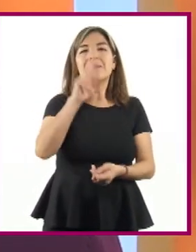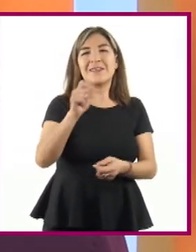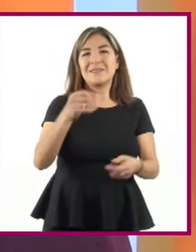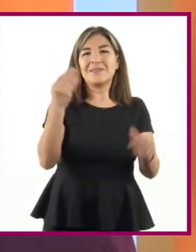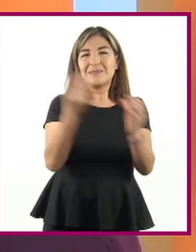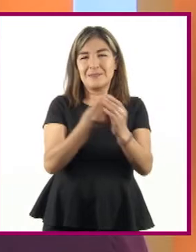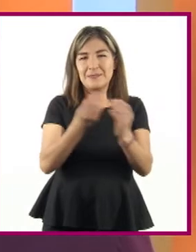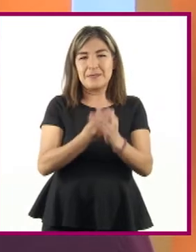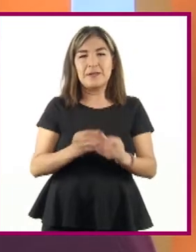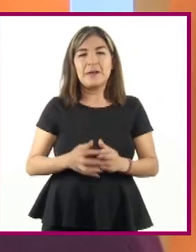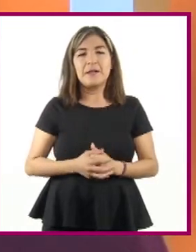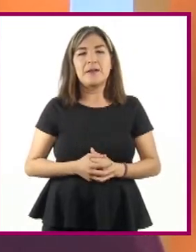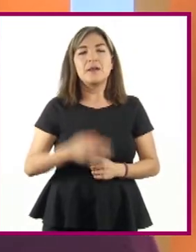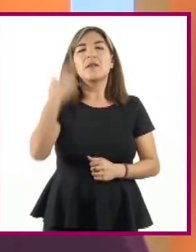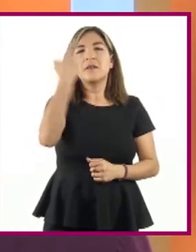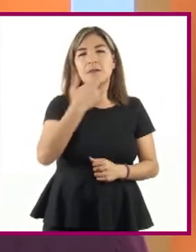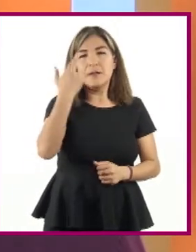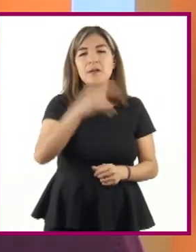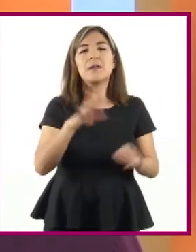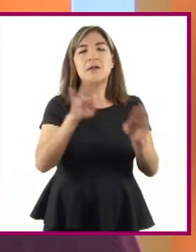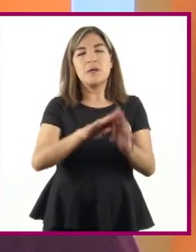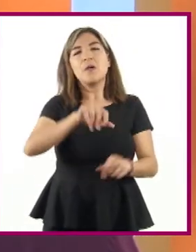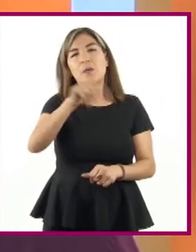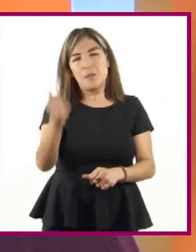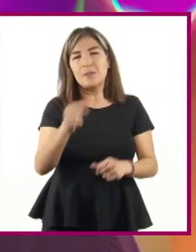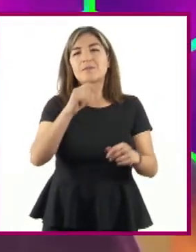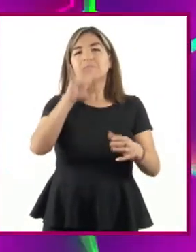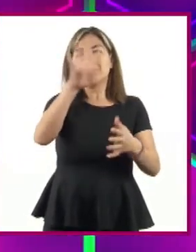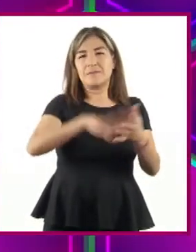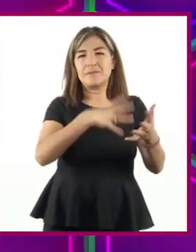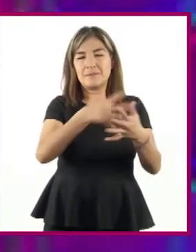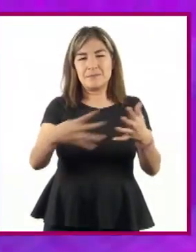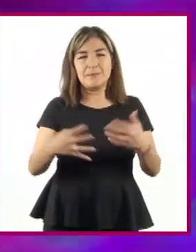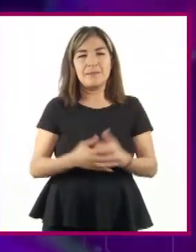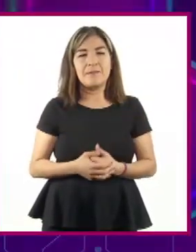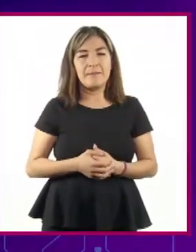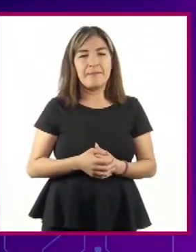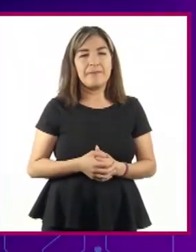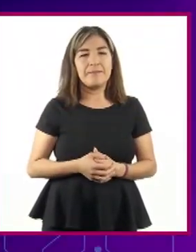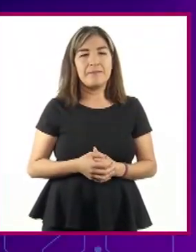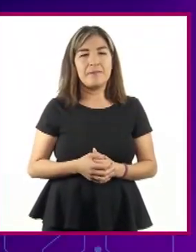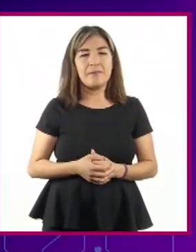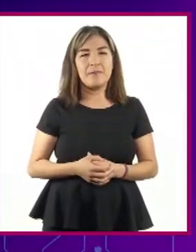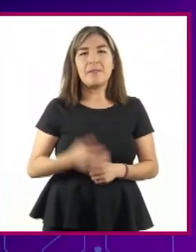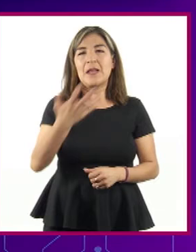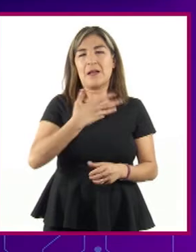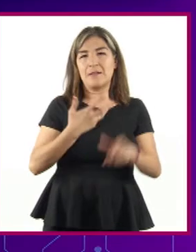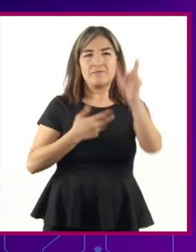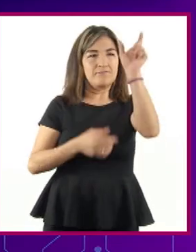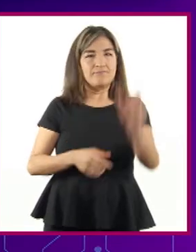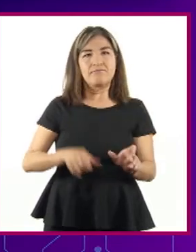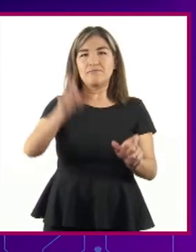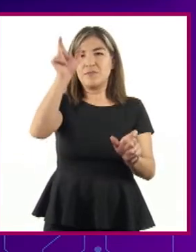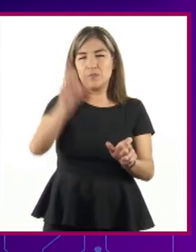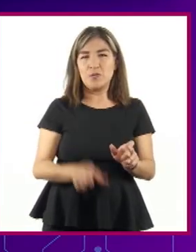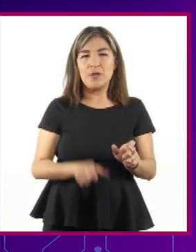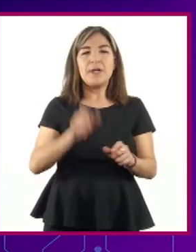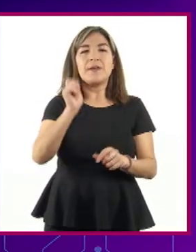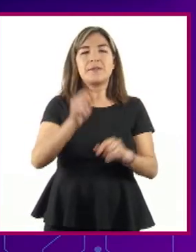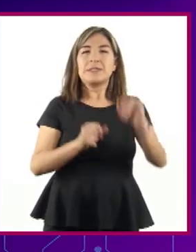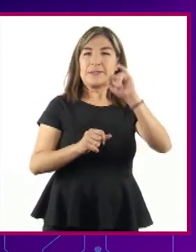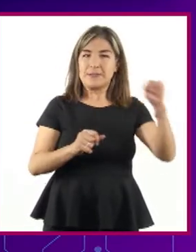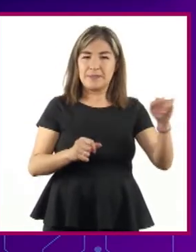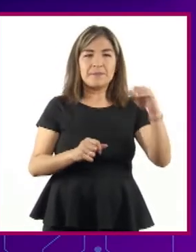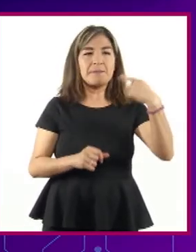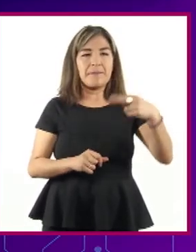esta lección. Analicemos juntos la siguiente tabla. La tabla contiene dos columnas. En la columna izquierda,